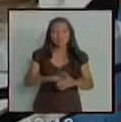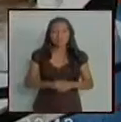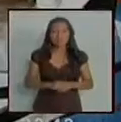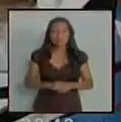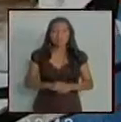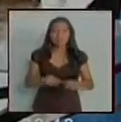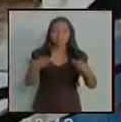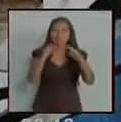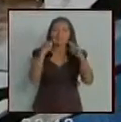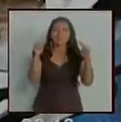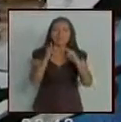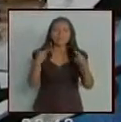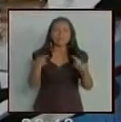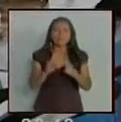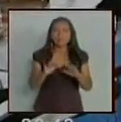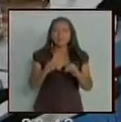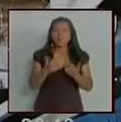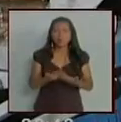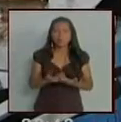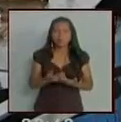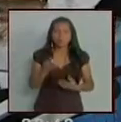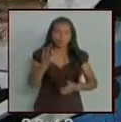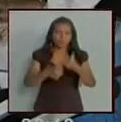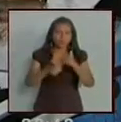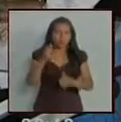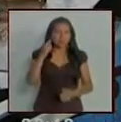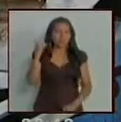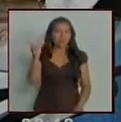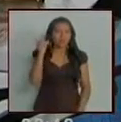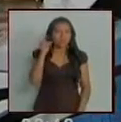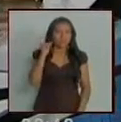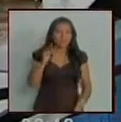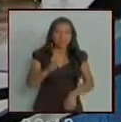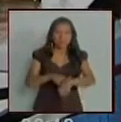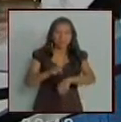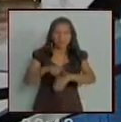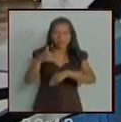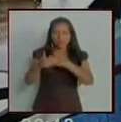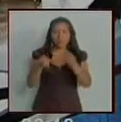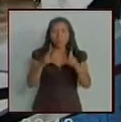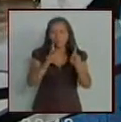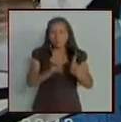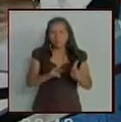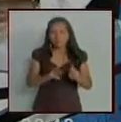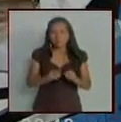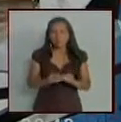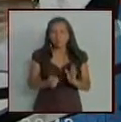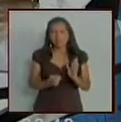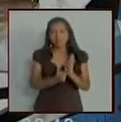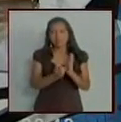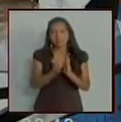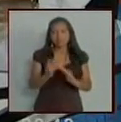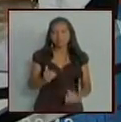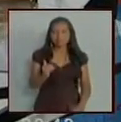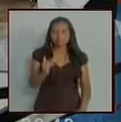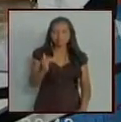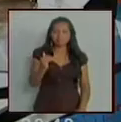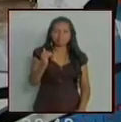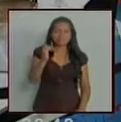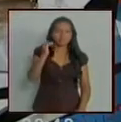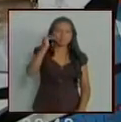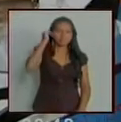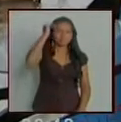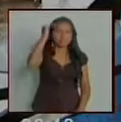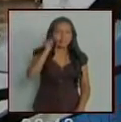esos grados de afectación en el oído que se van sintiendo a medida que uno va creciendo, van sumando los años, ¿no es